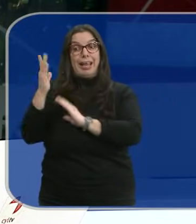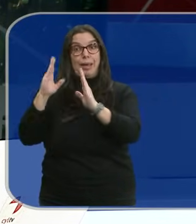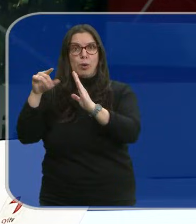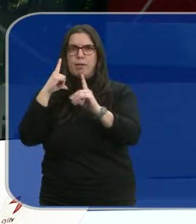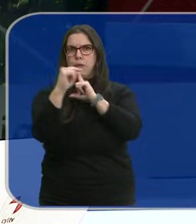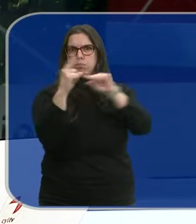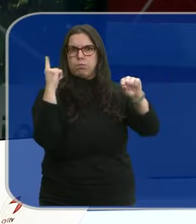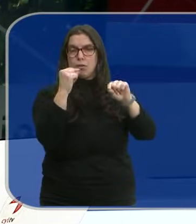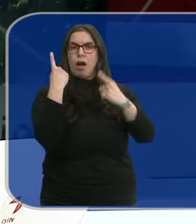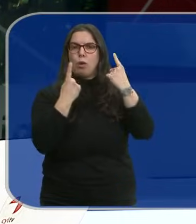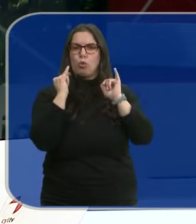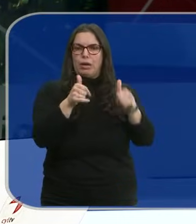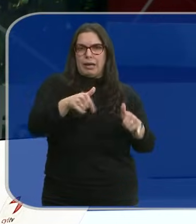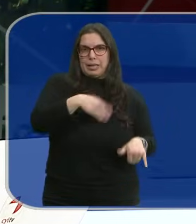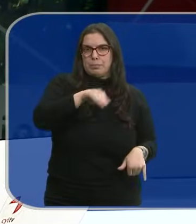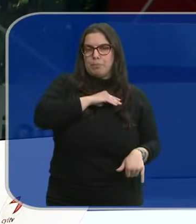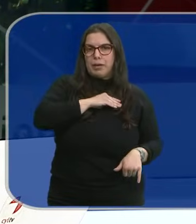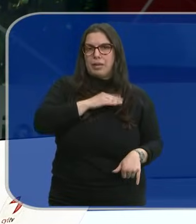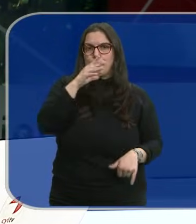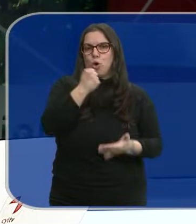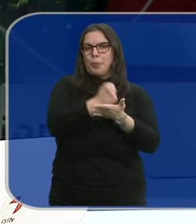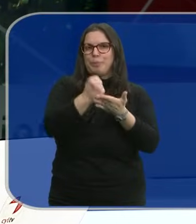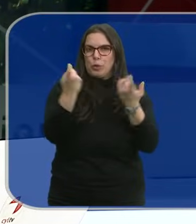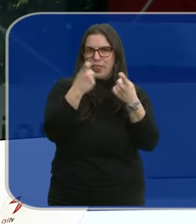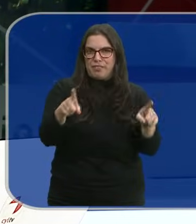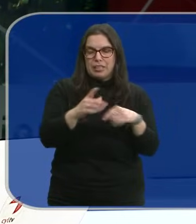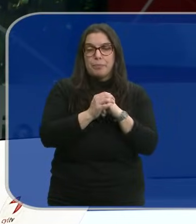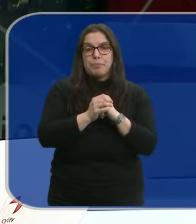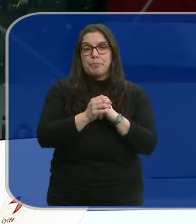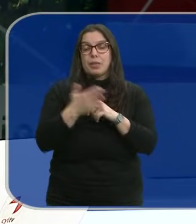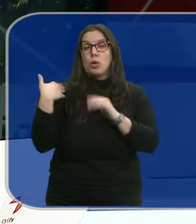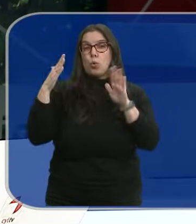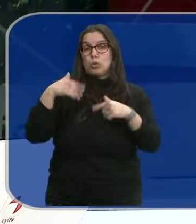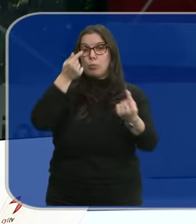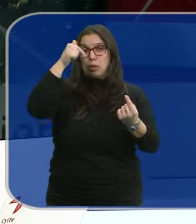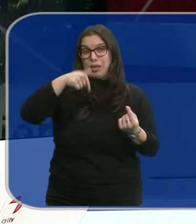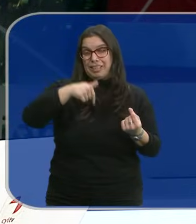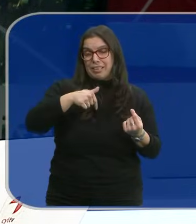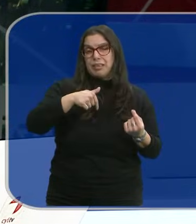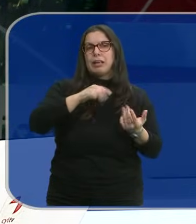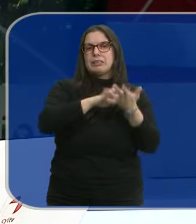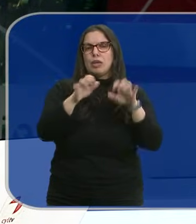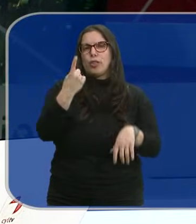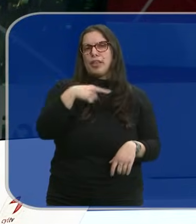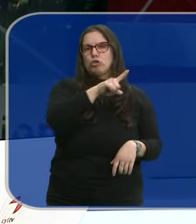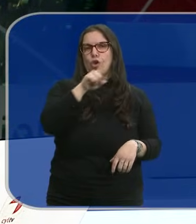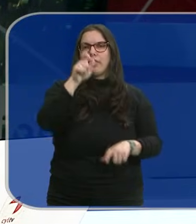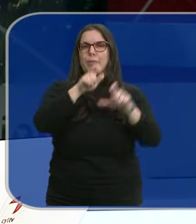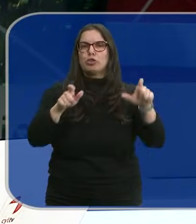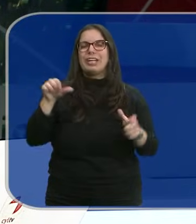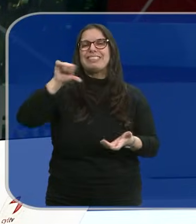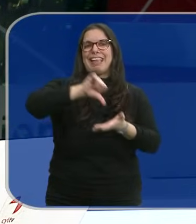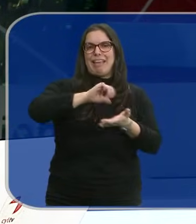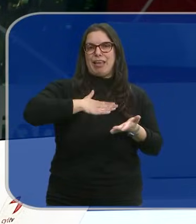y algunos se asentaron en España porque no exigía visado. Según los últimos datos del INE, en Castilla y León hay 111 iraníes que siguen